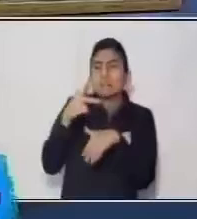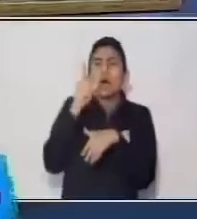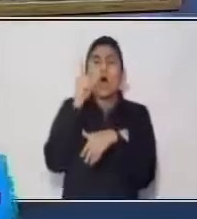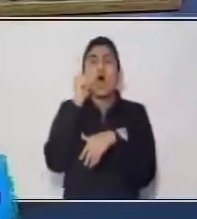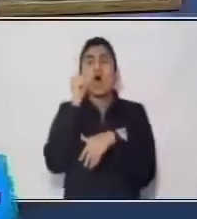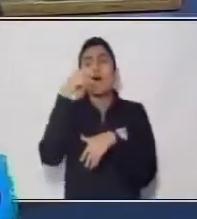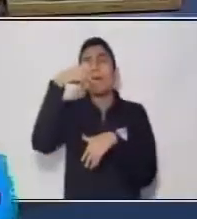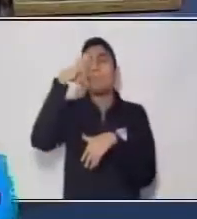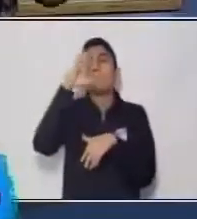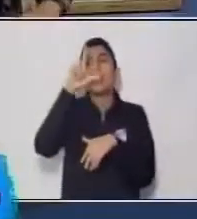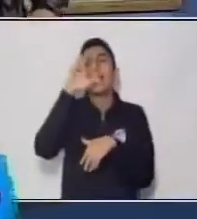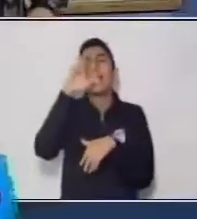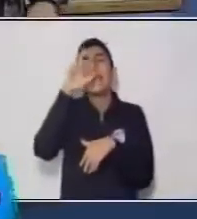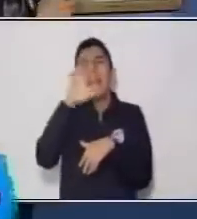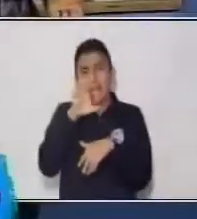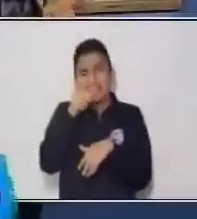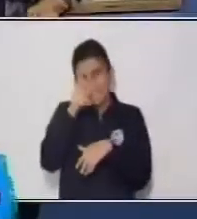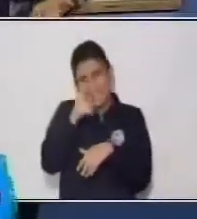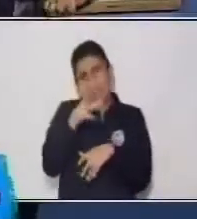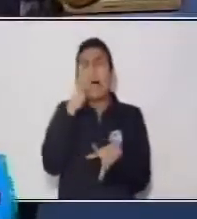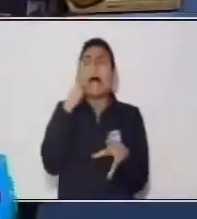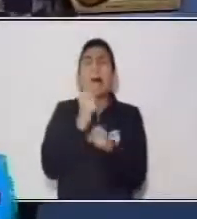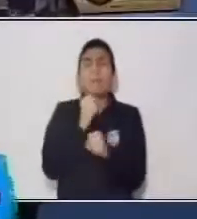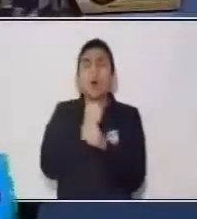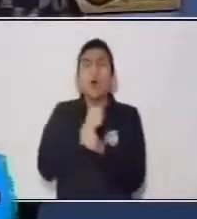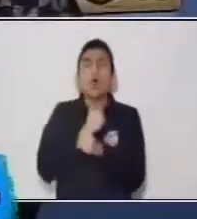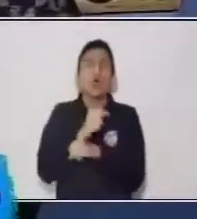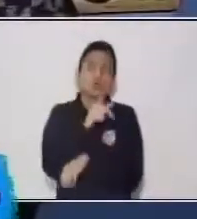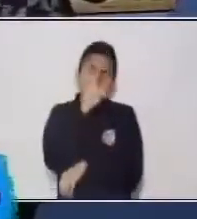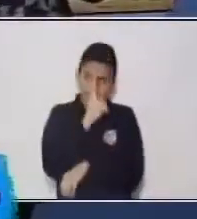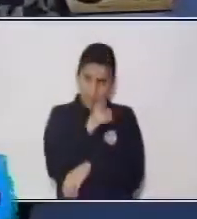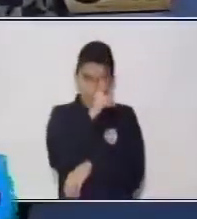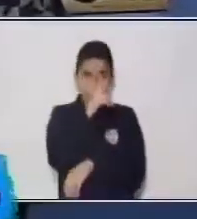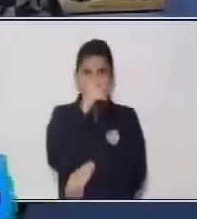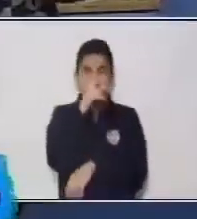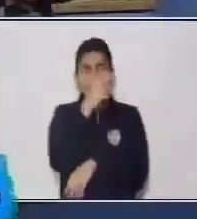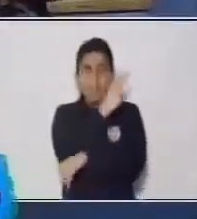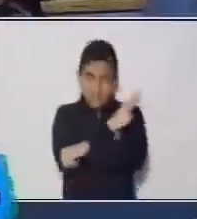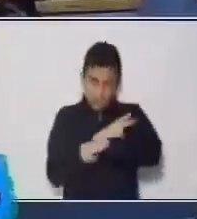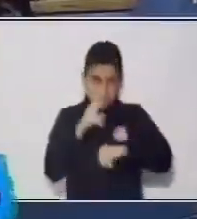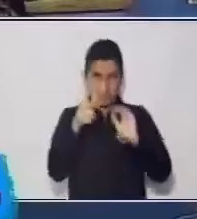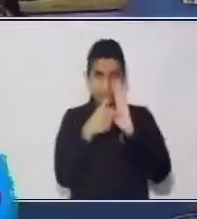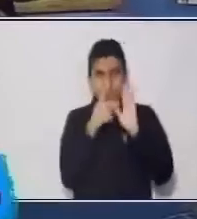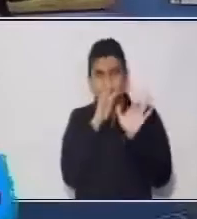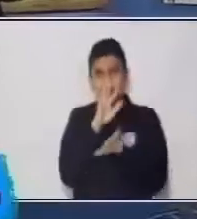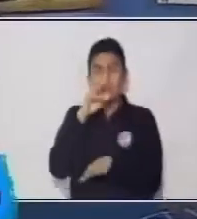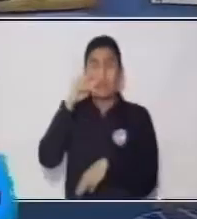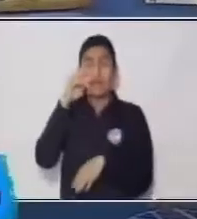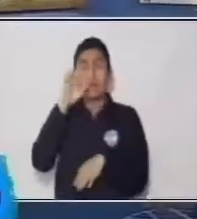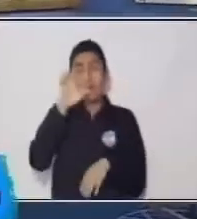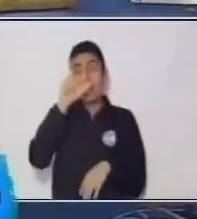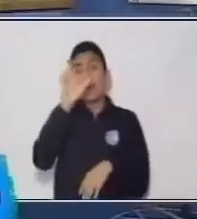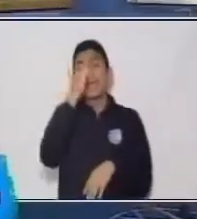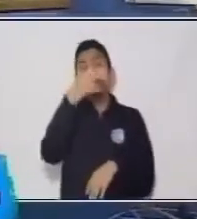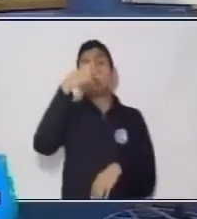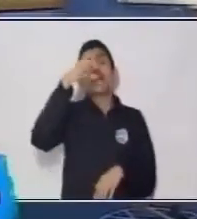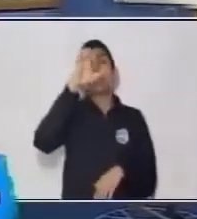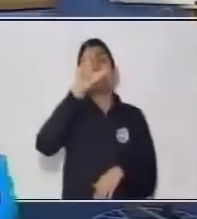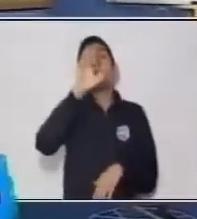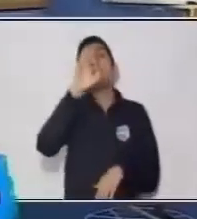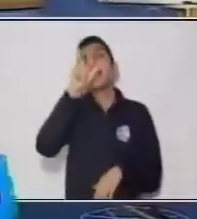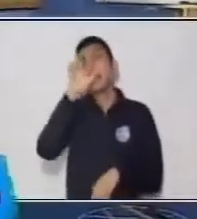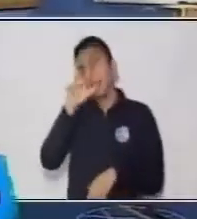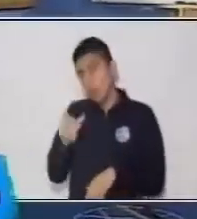Te imaginas, siempre poniendo como apodos, ¿verdad?, a lo que son las historias. Entonces el pelele es nuestro